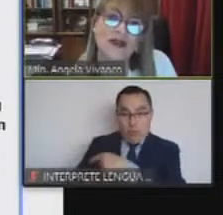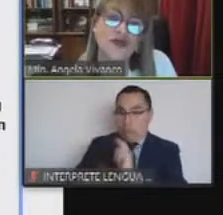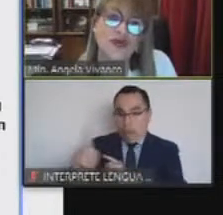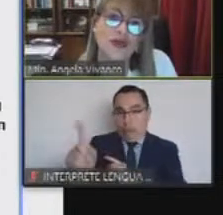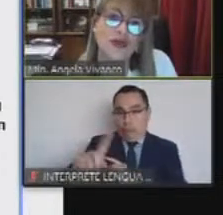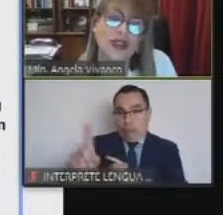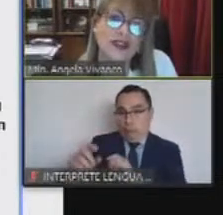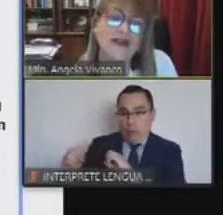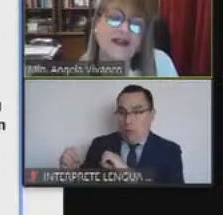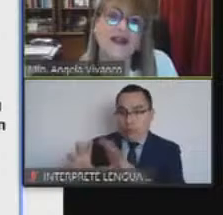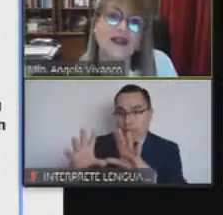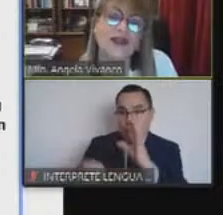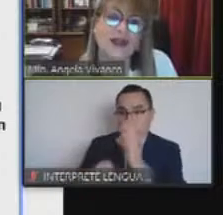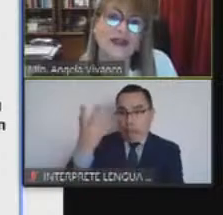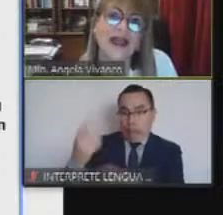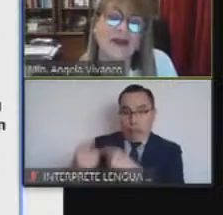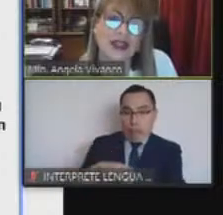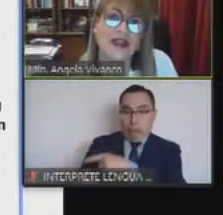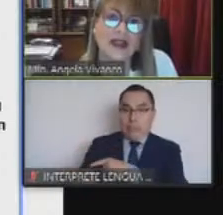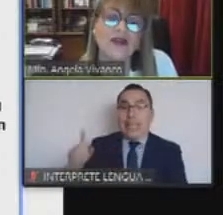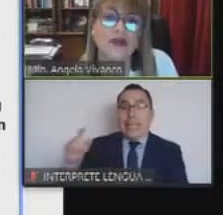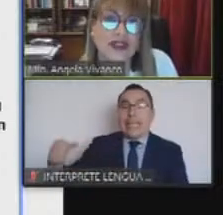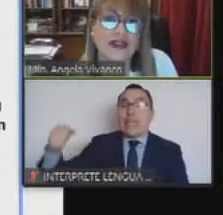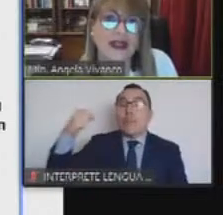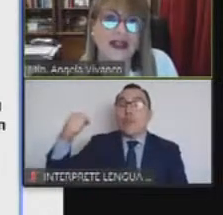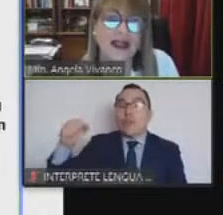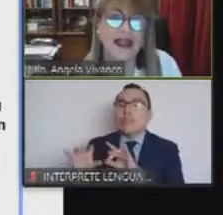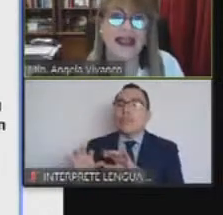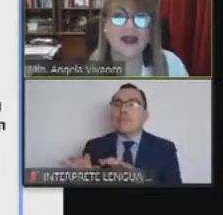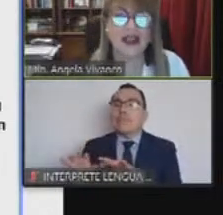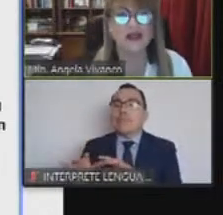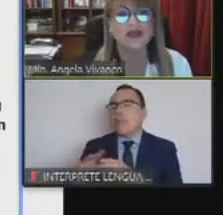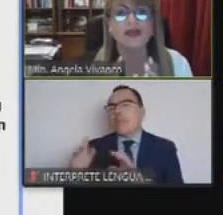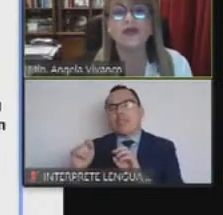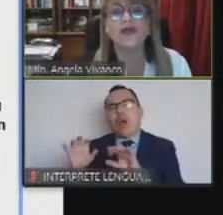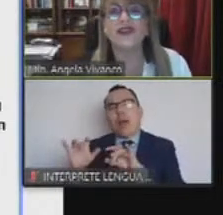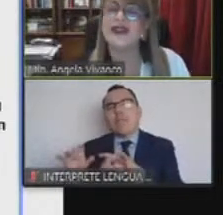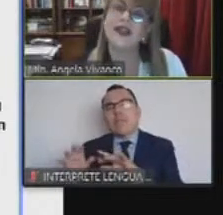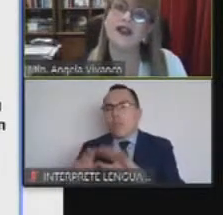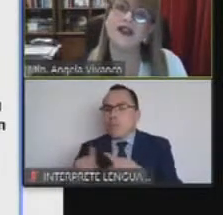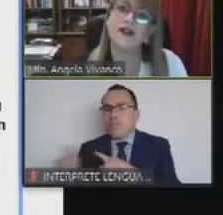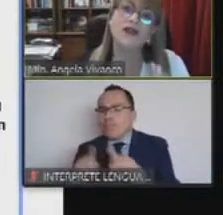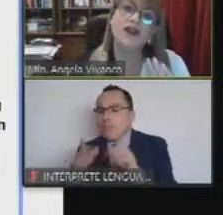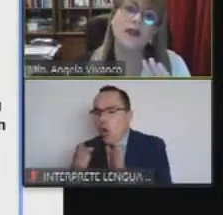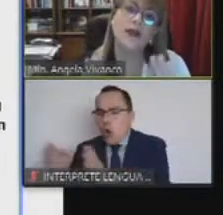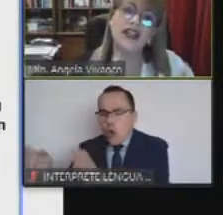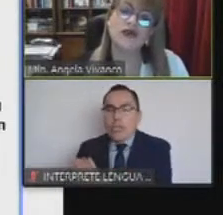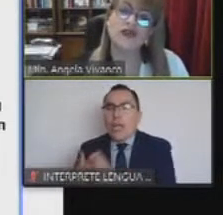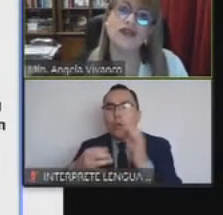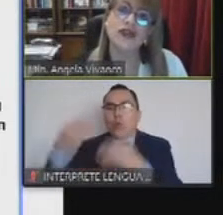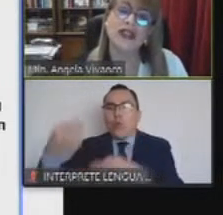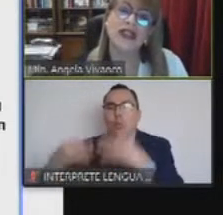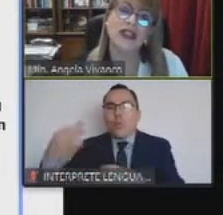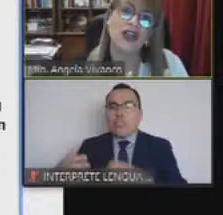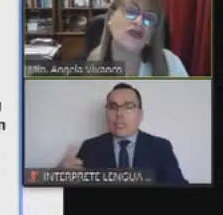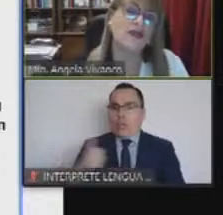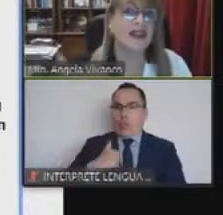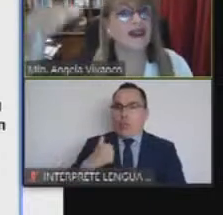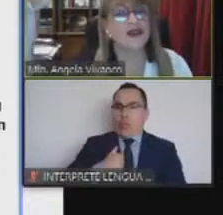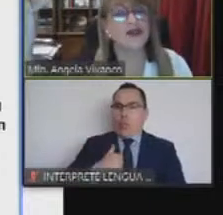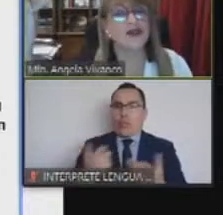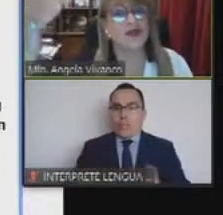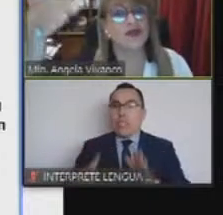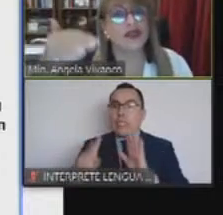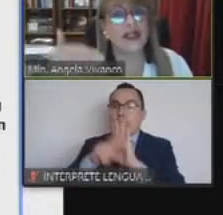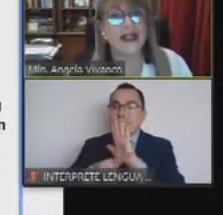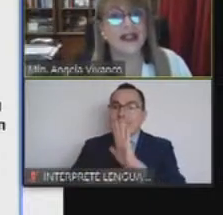tal como su nombre lo dice, ¿no es cierto?, es administrar justicia. Y la administración de justicia tiene que ver con la aplicación de normas,